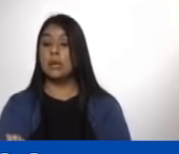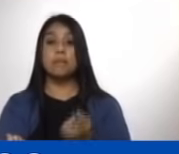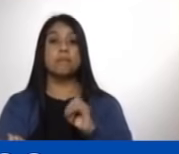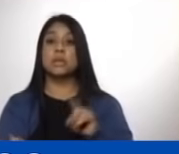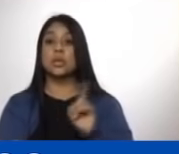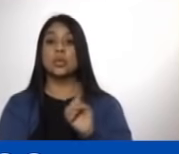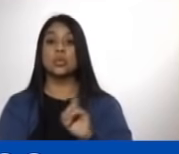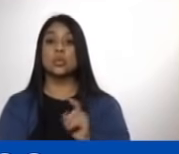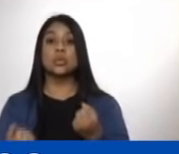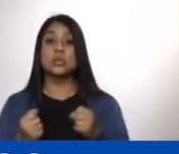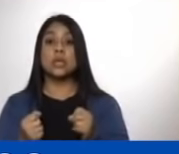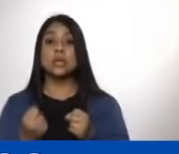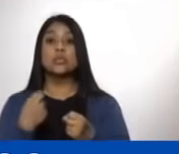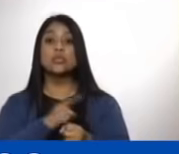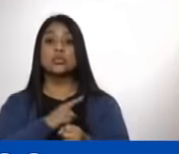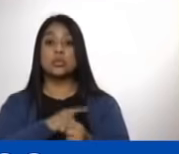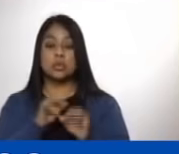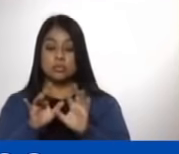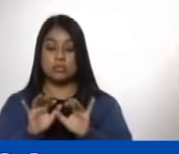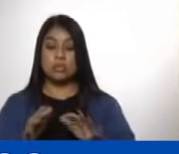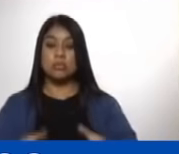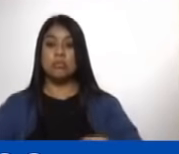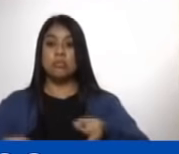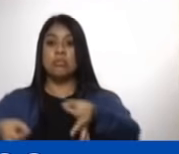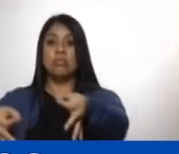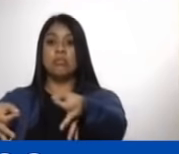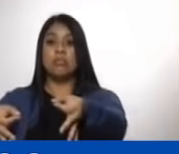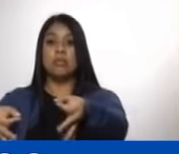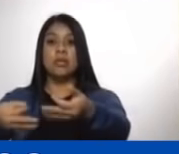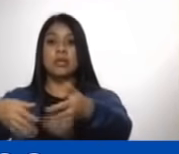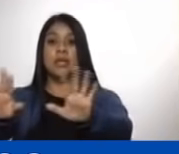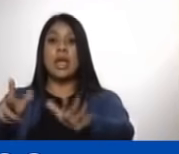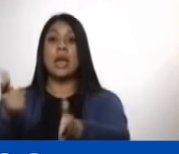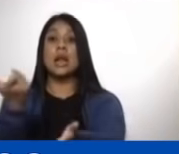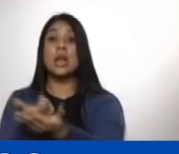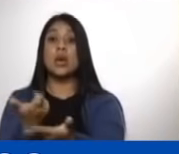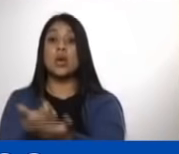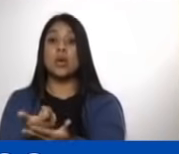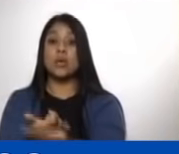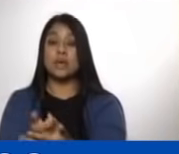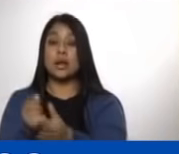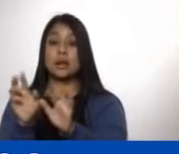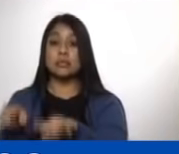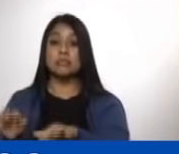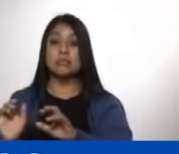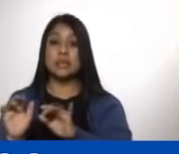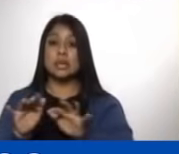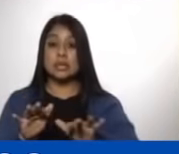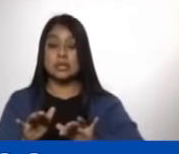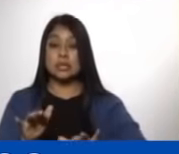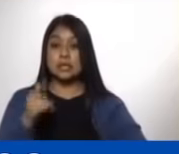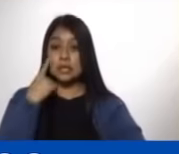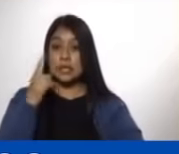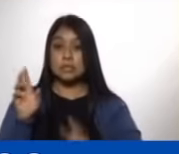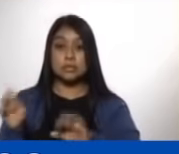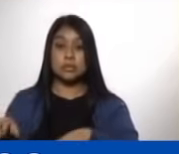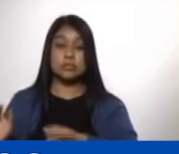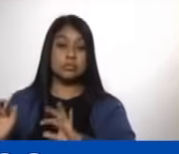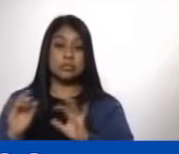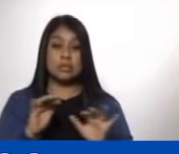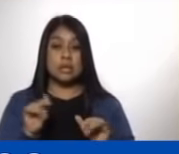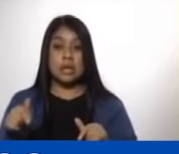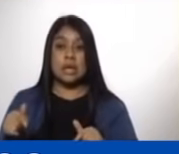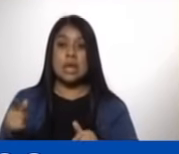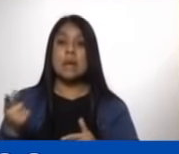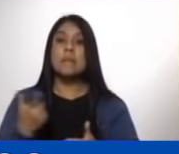la prueba de PCR, solo se le entrega un documento y se le cobra a los migrantes, a las participantes de esta caravana,